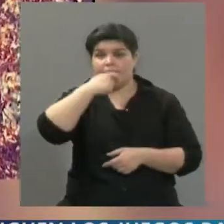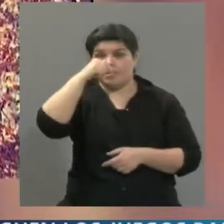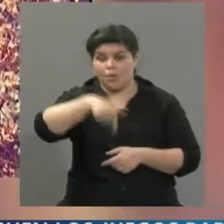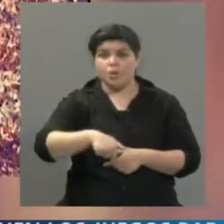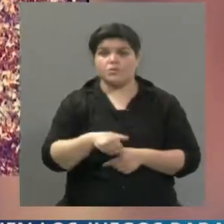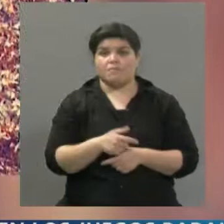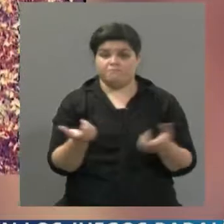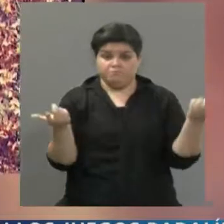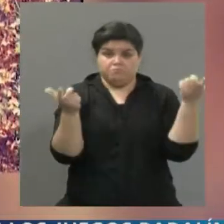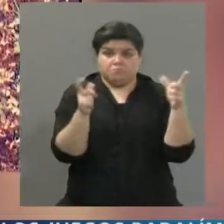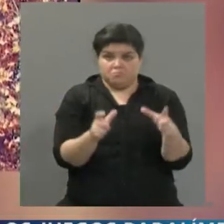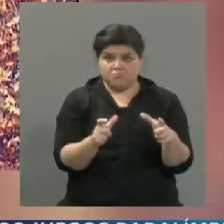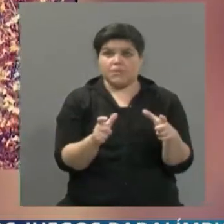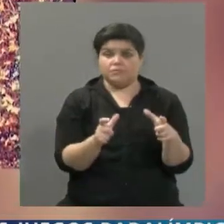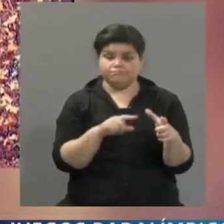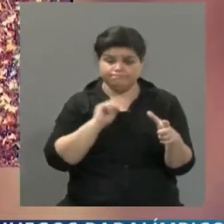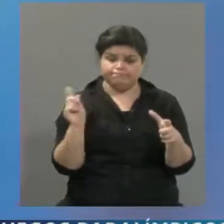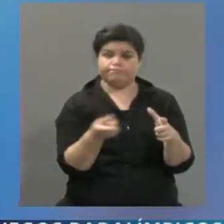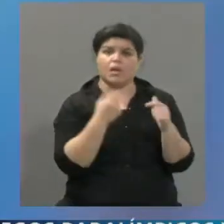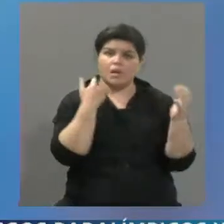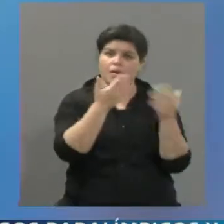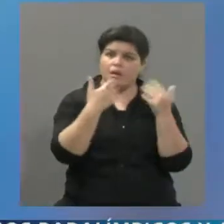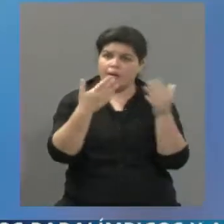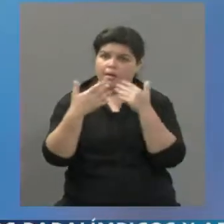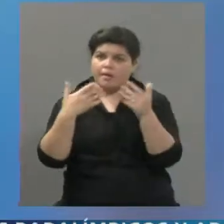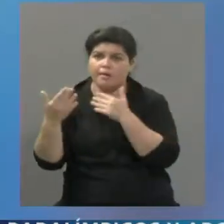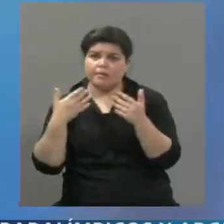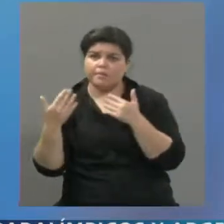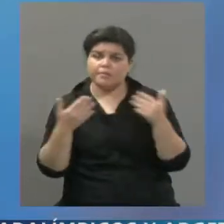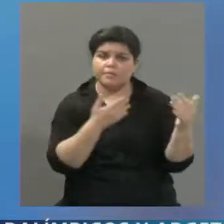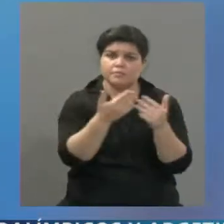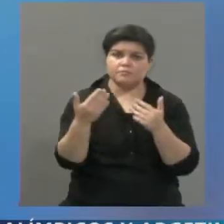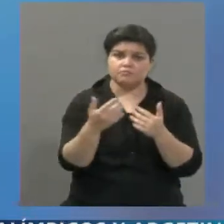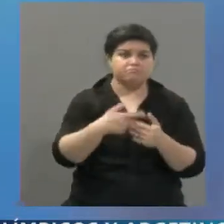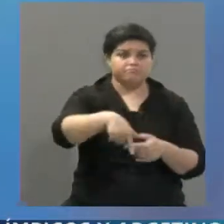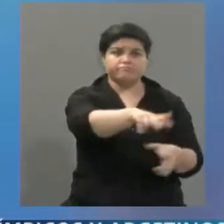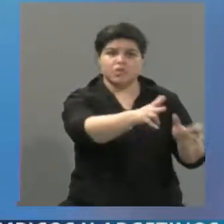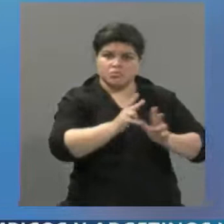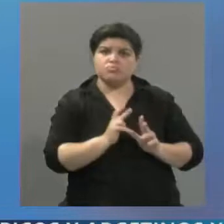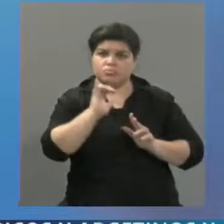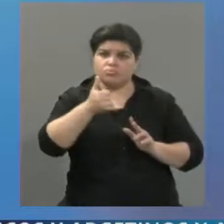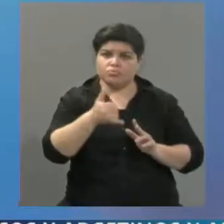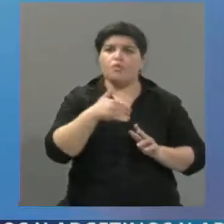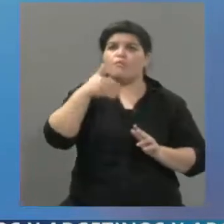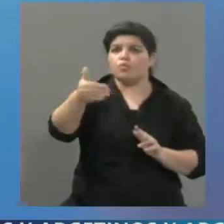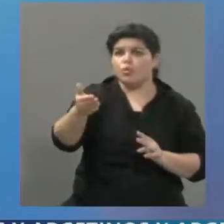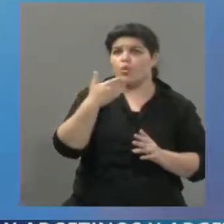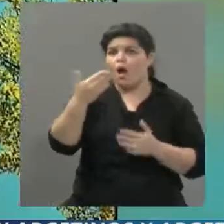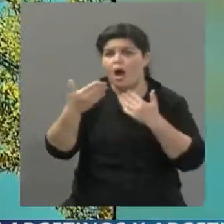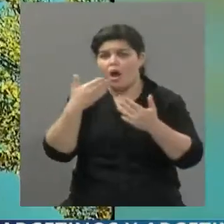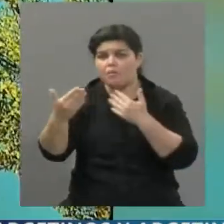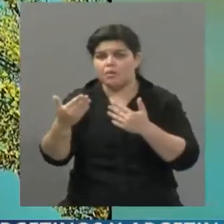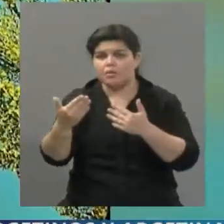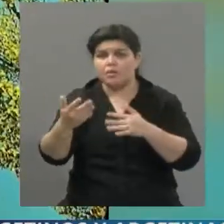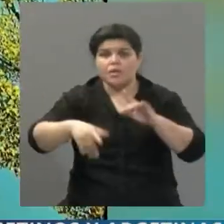distintas causas y se charla este tema. Y ellos dicen, sí, nosotros vamos a hablar, pero después se aprueban las